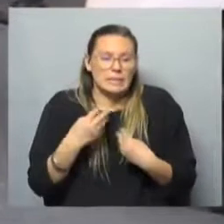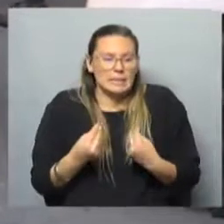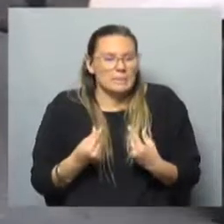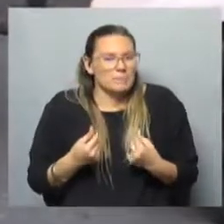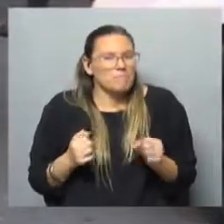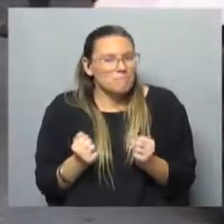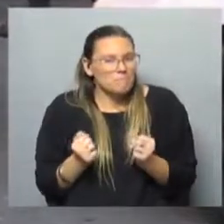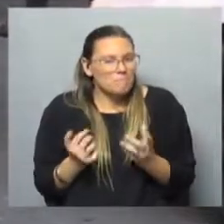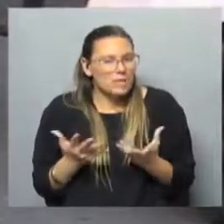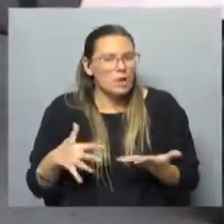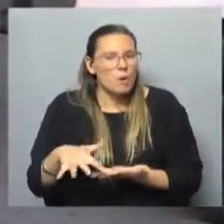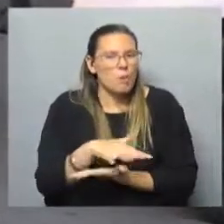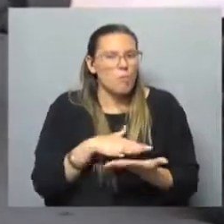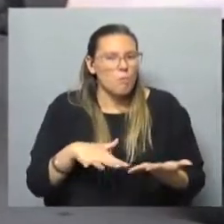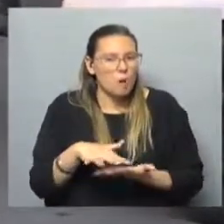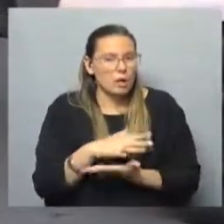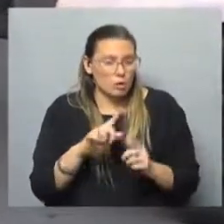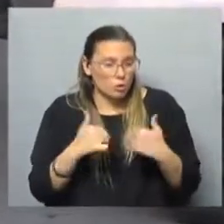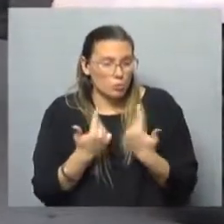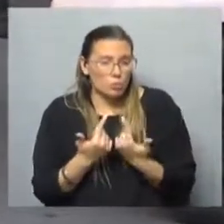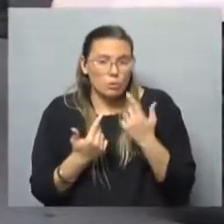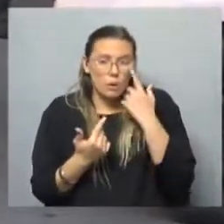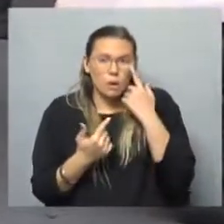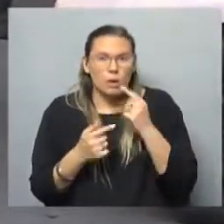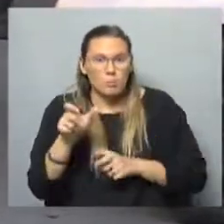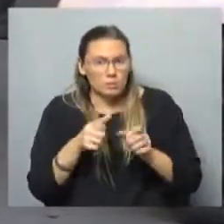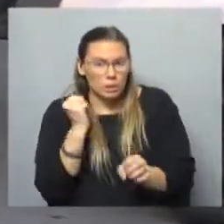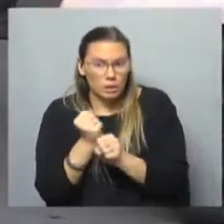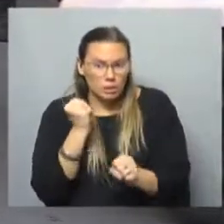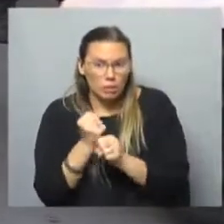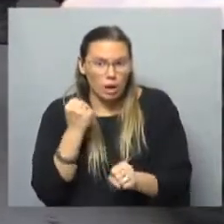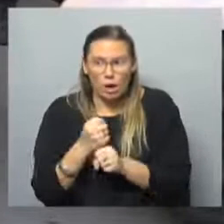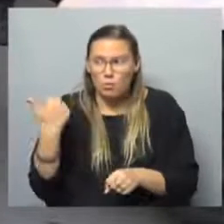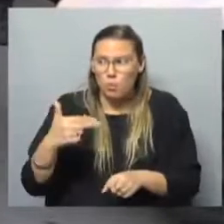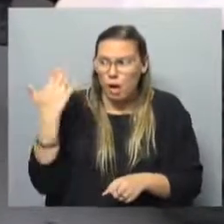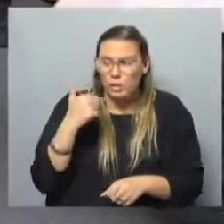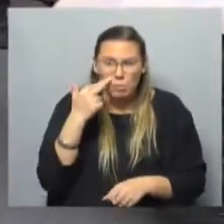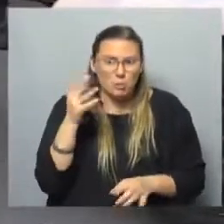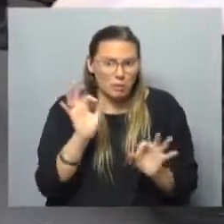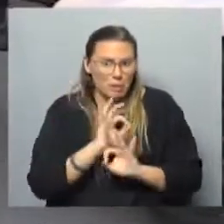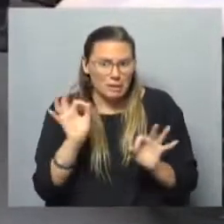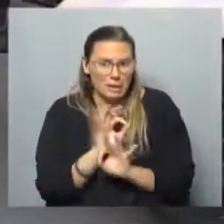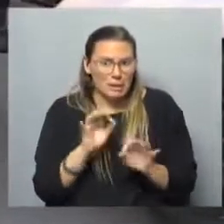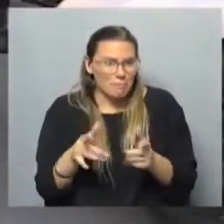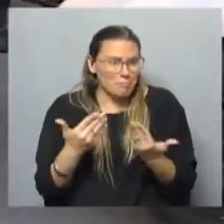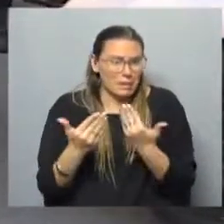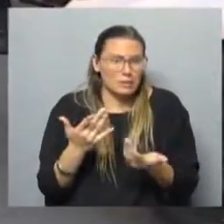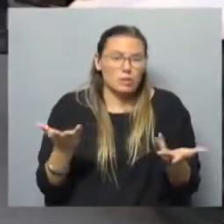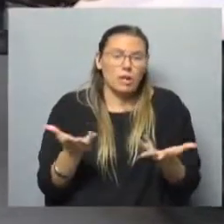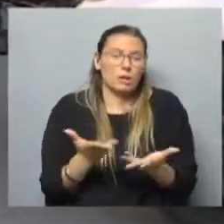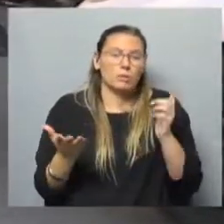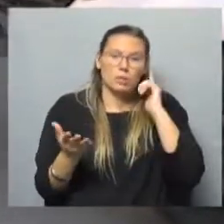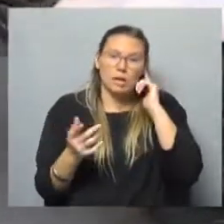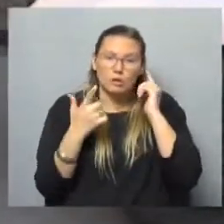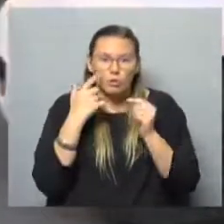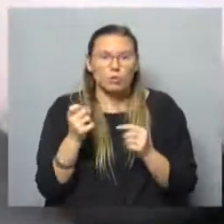con miedo, o sea, porque es un barrio, por ejemplo, el nuestro, que es gente trabajadora, nunca pasó nada de este tipo de cosas y tal. Y no vemos